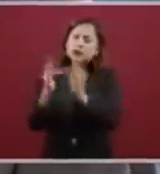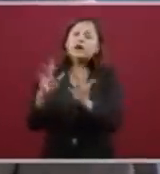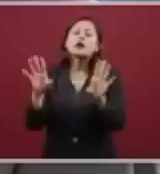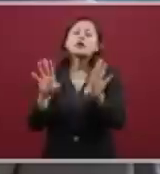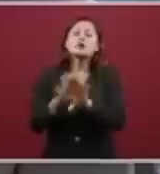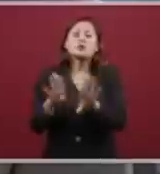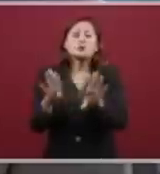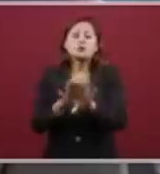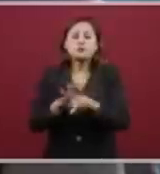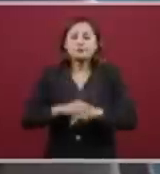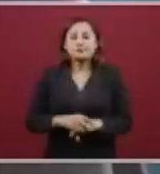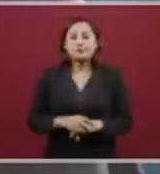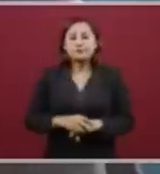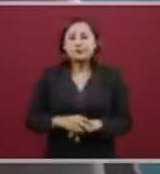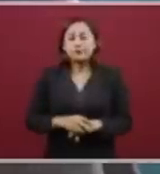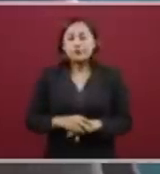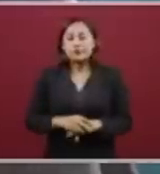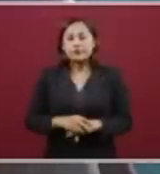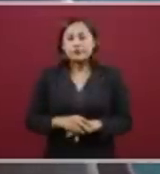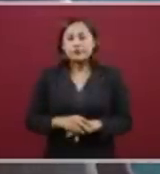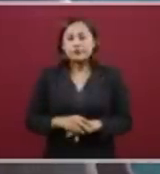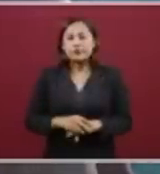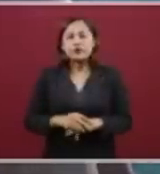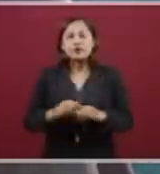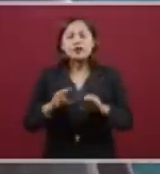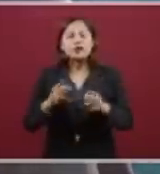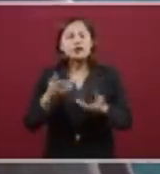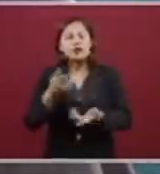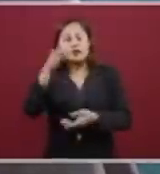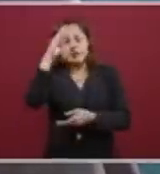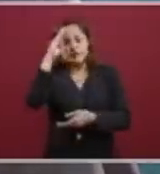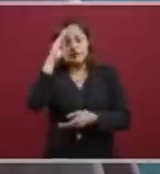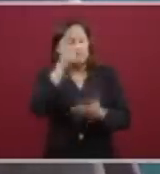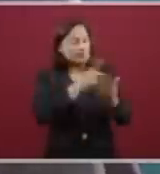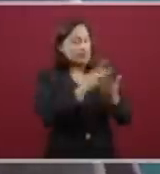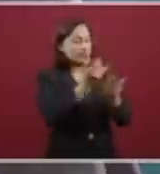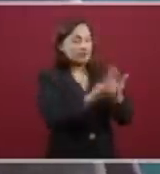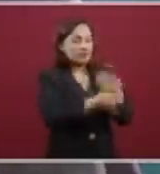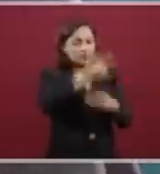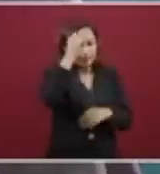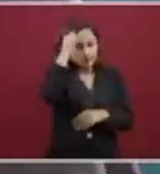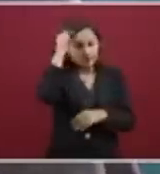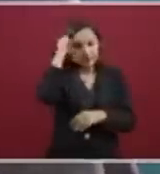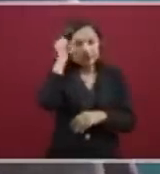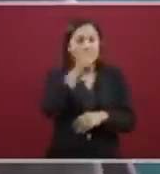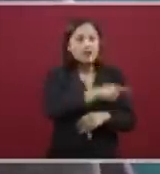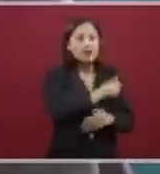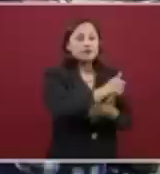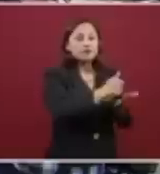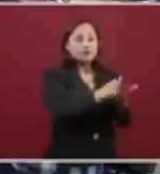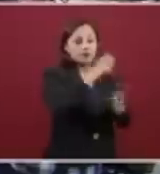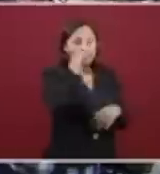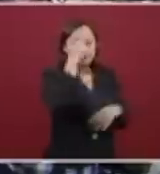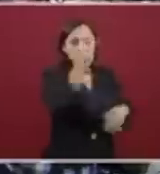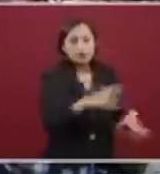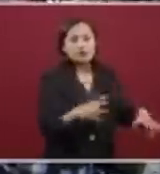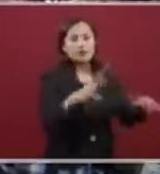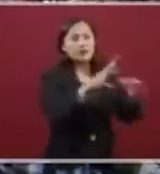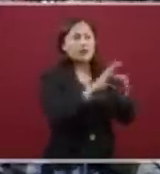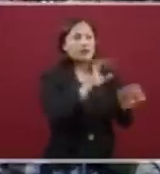en la en la tesis de que se decía del otro aeropuerto de que para llegar al aeropuerto nada más puede hacerlo por